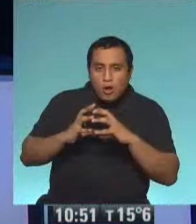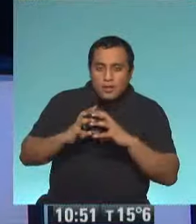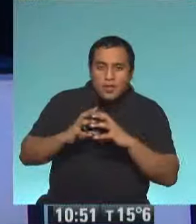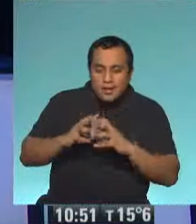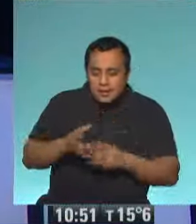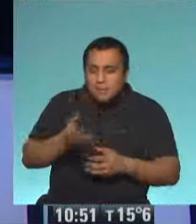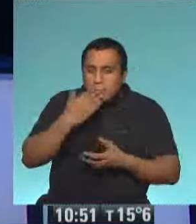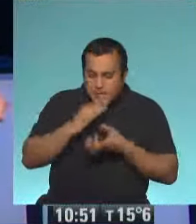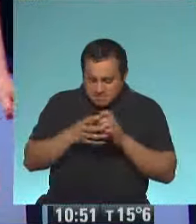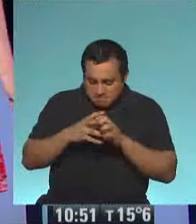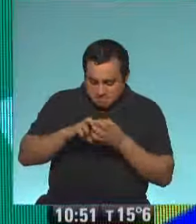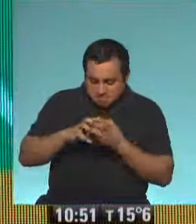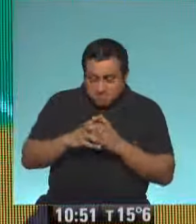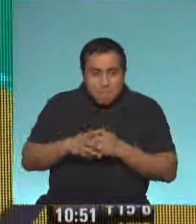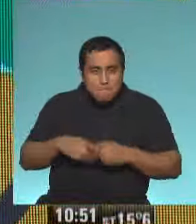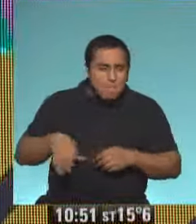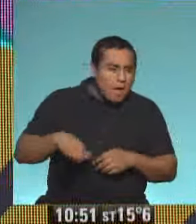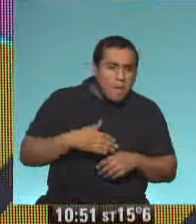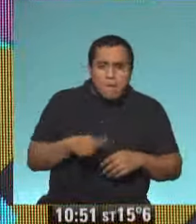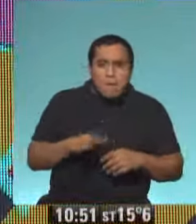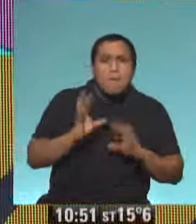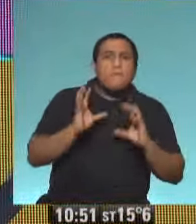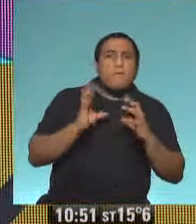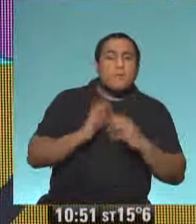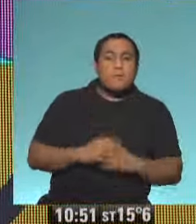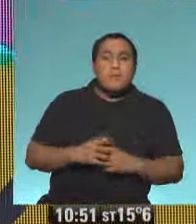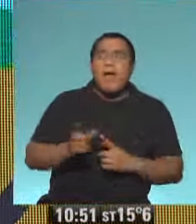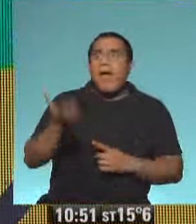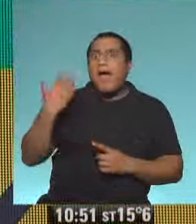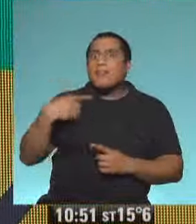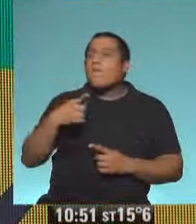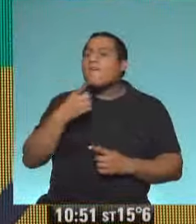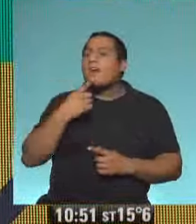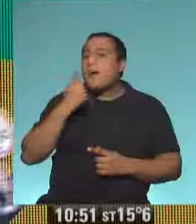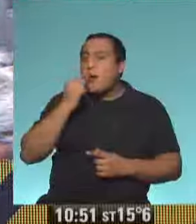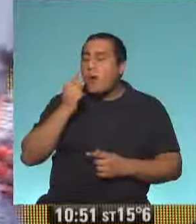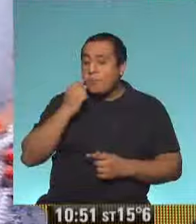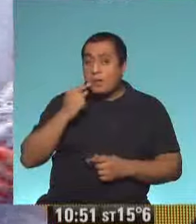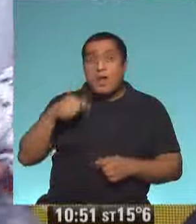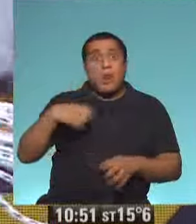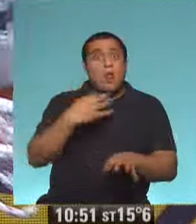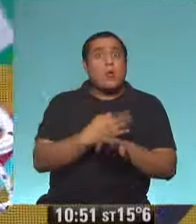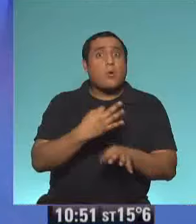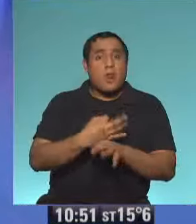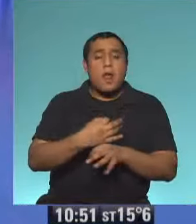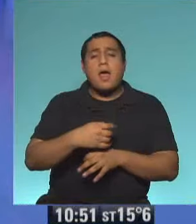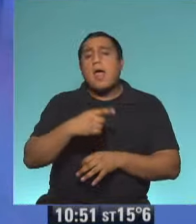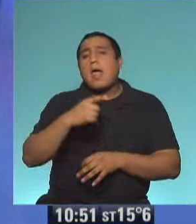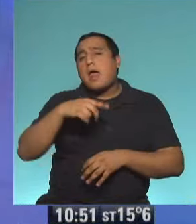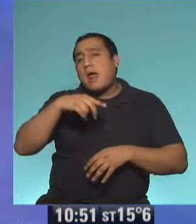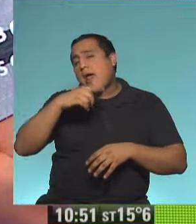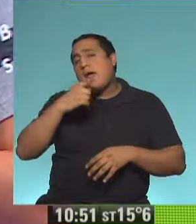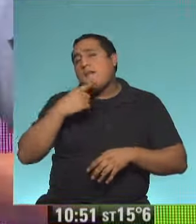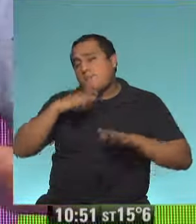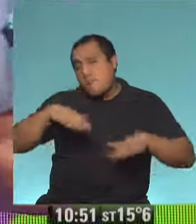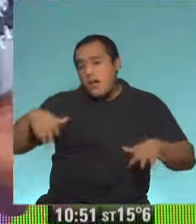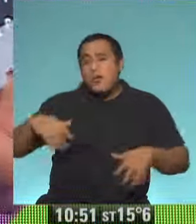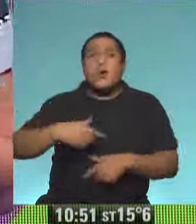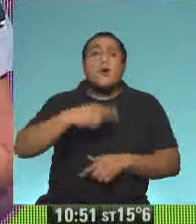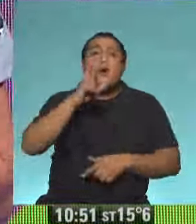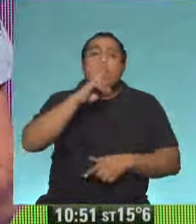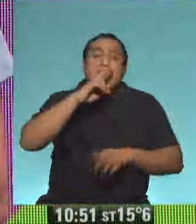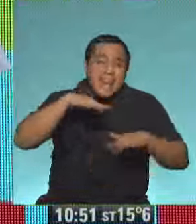para, claro, para el fútbol y pensaba que eso antes lo jugaban los varones, ahora en la escuela lo juegan los nenes, las nenas. Y lo mismo